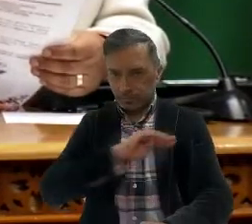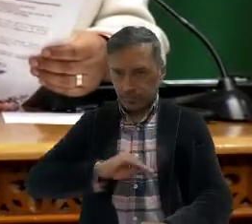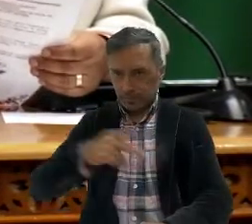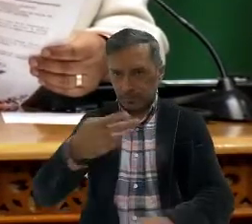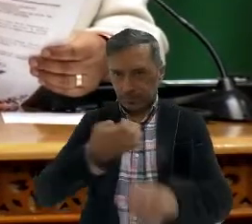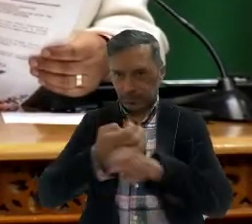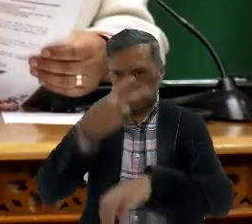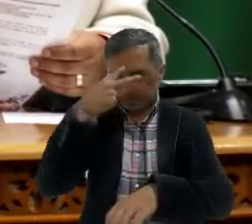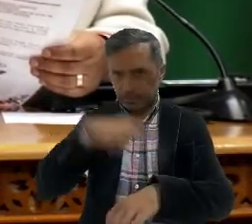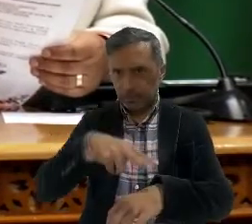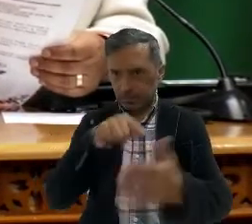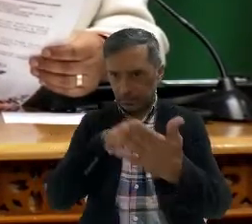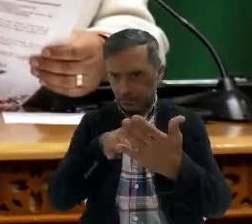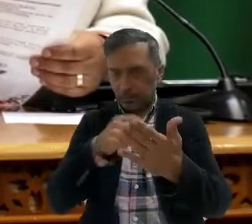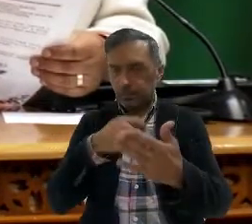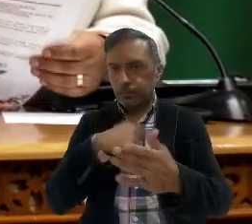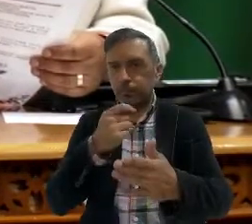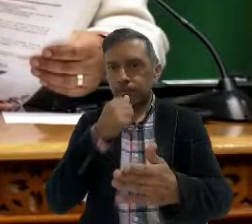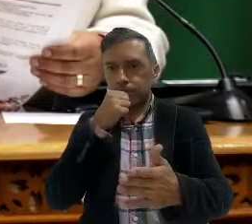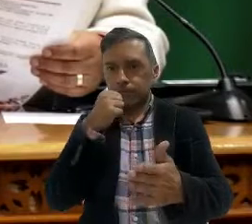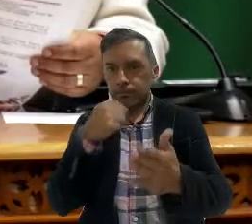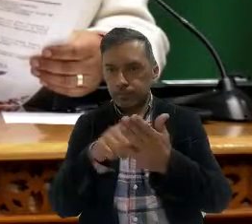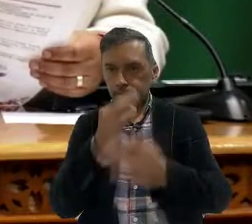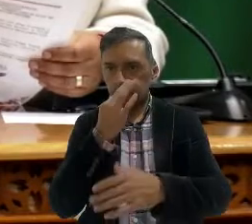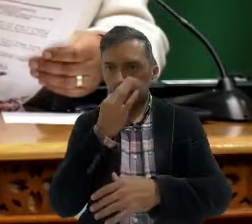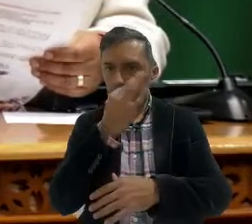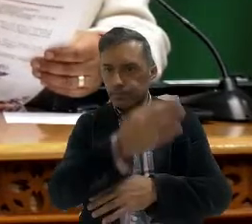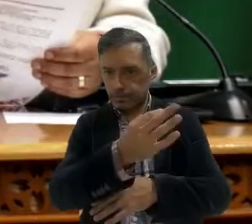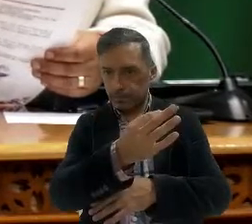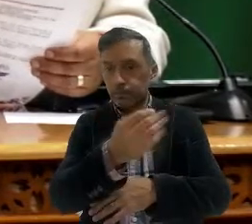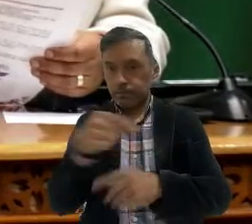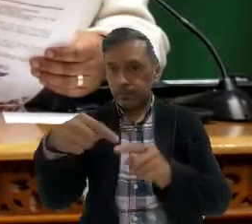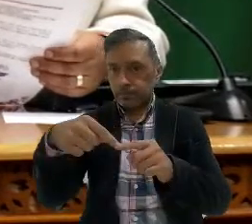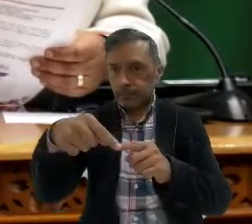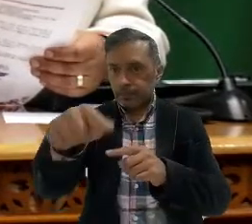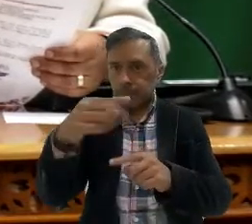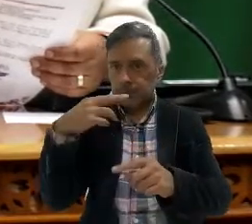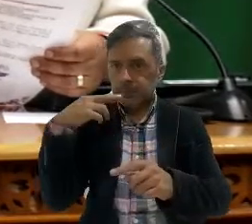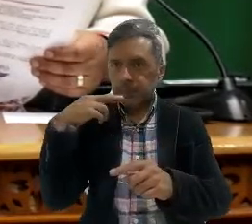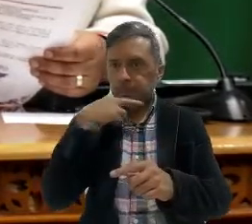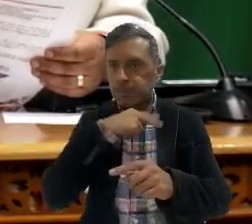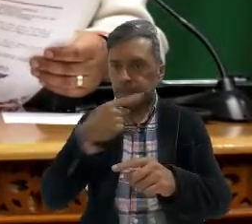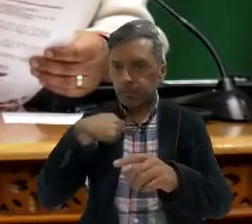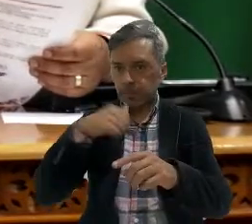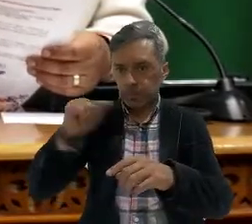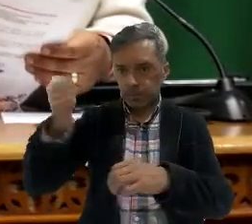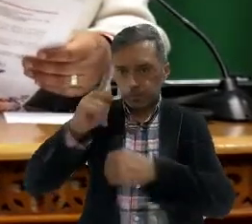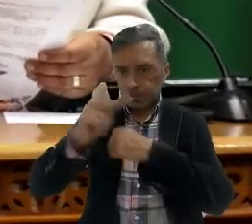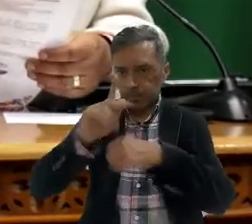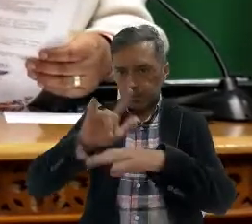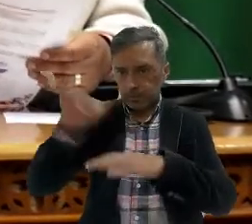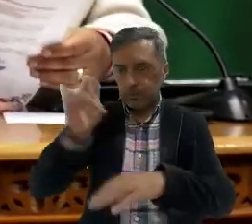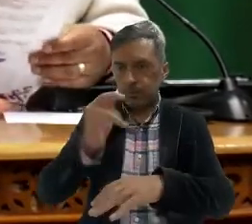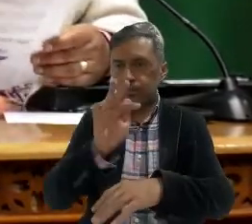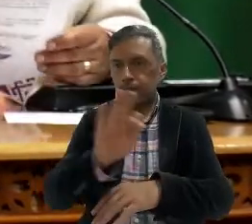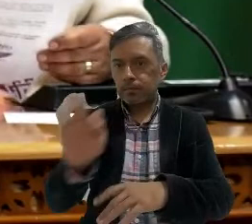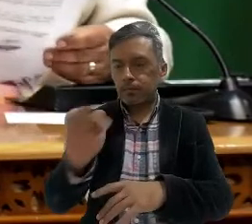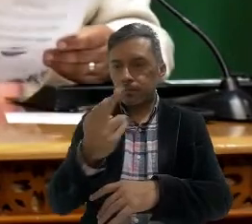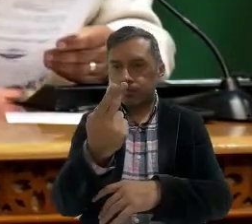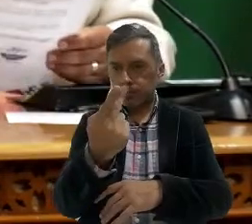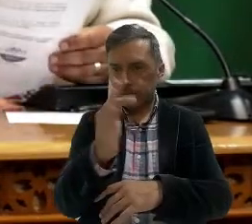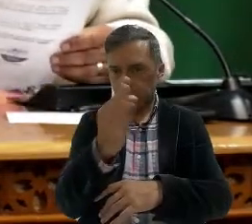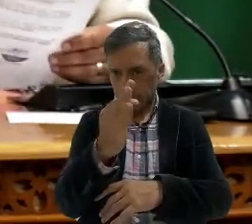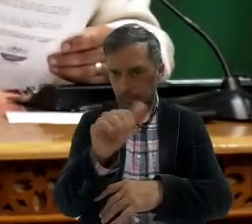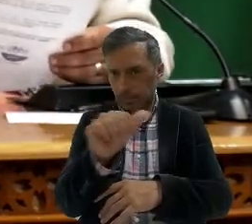a presentar aviso formal de mi próxima salida al extranjero del día 25 de febrero al 5 de marzo del